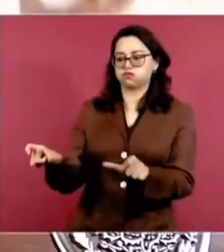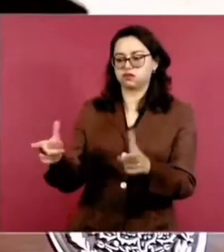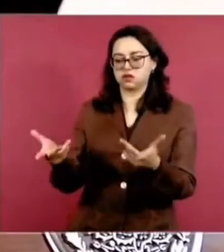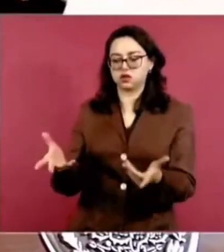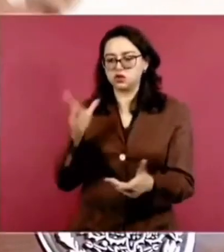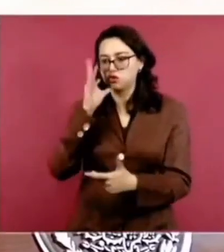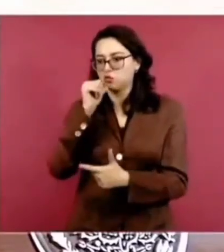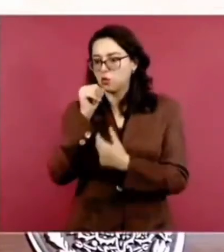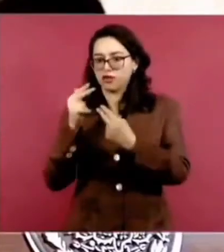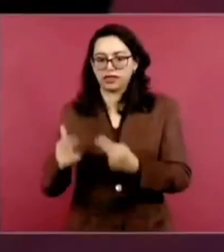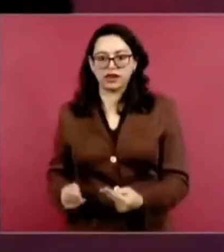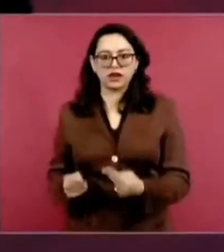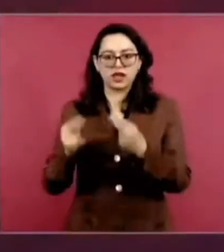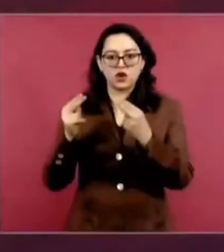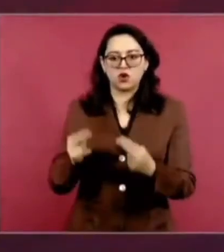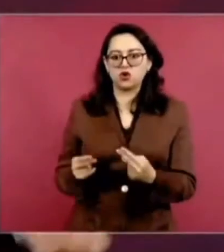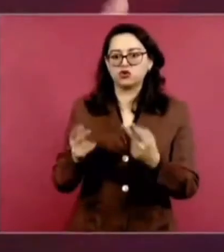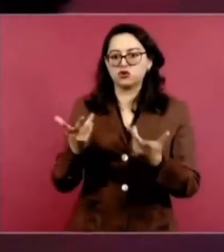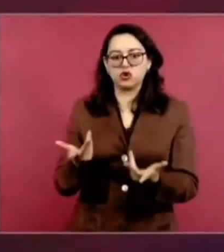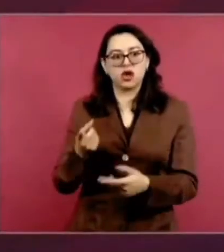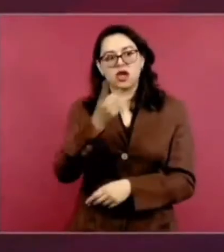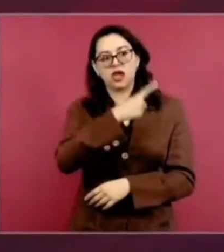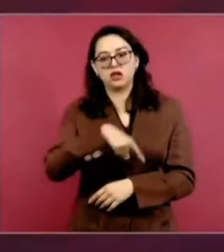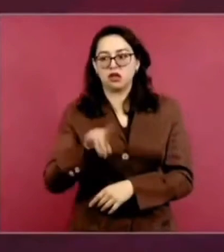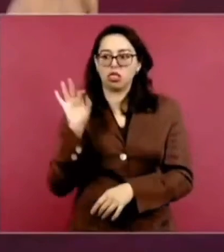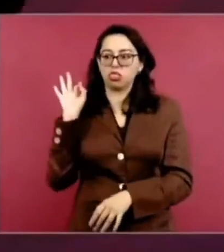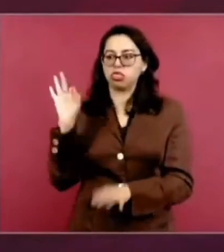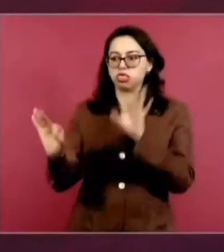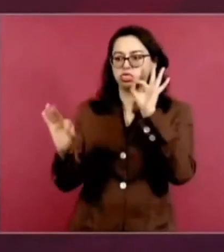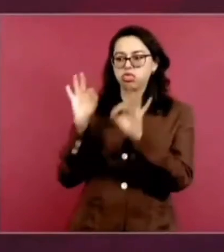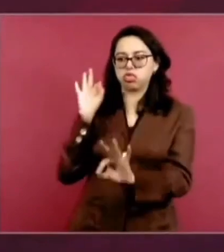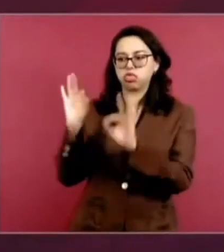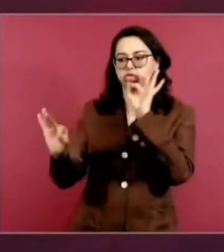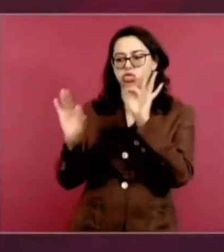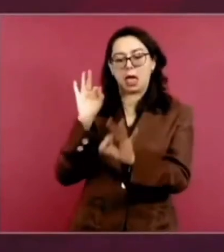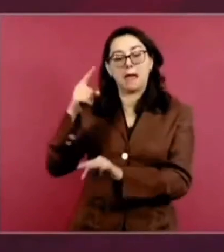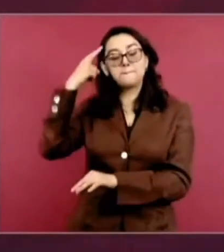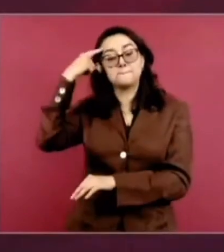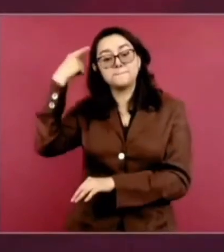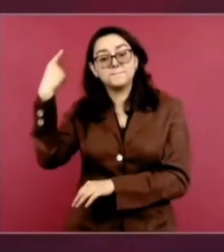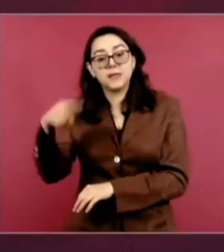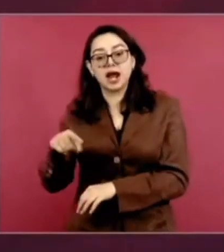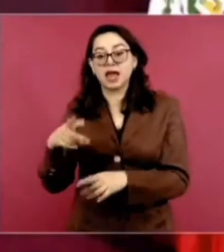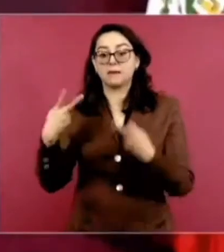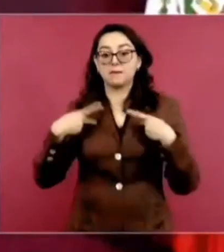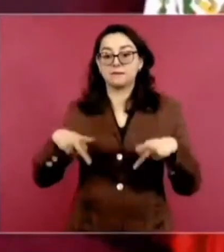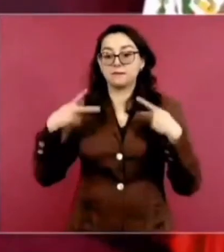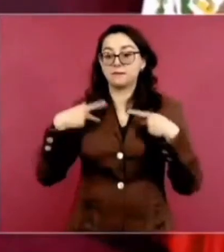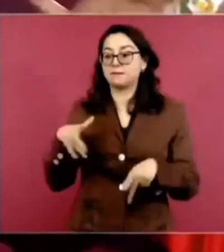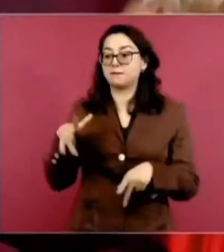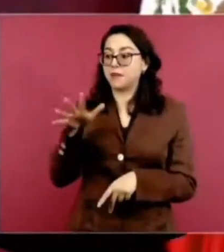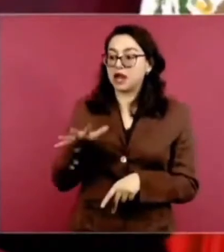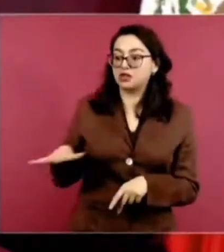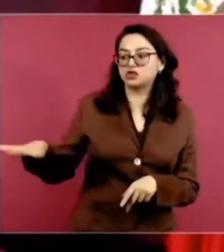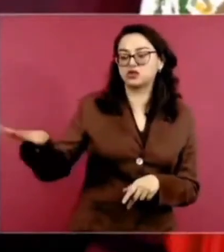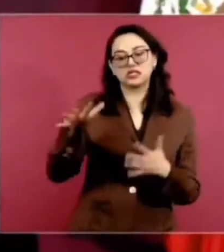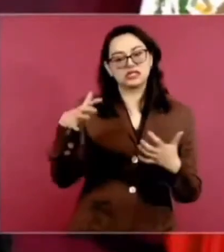buscando que se rebele el pueblo en contra de su gobierno. Es una